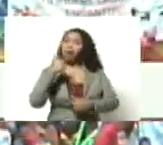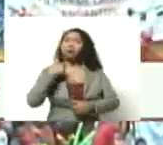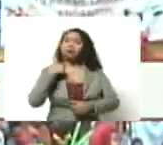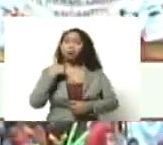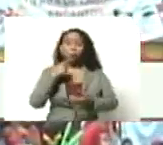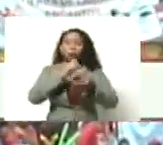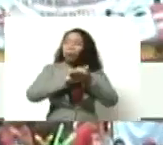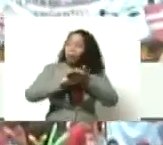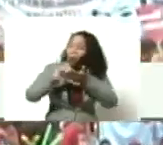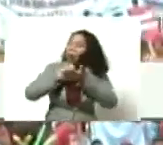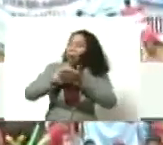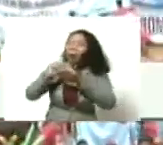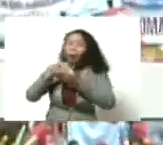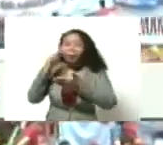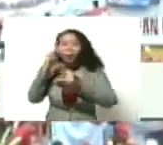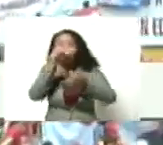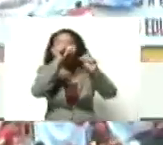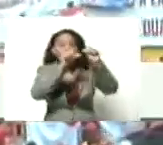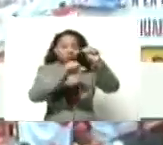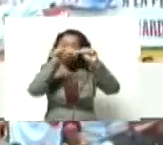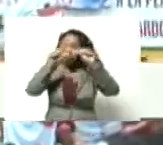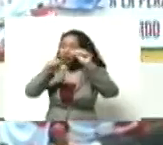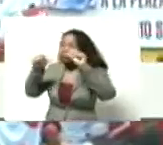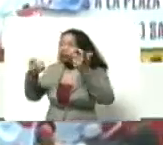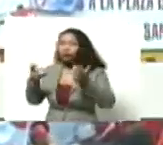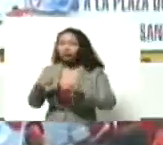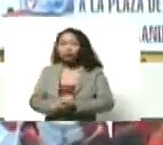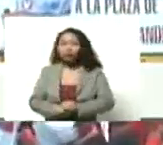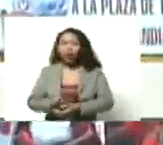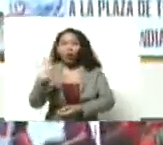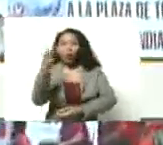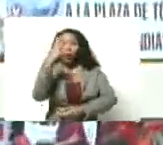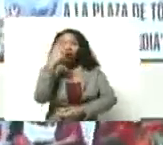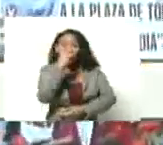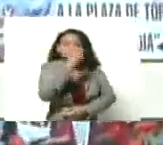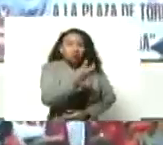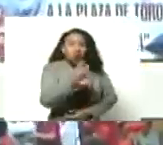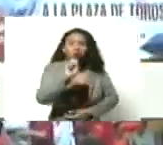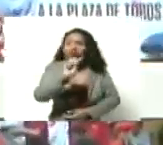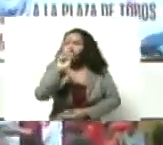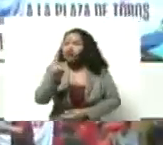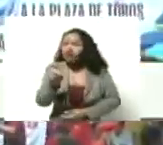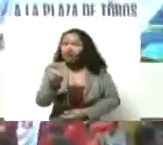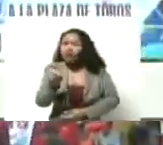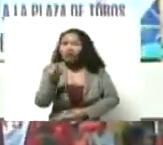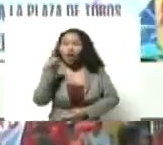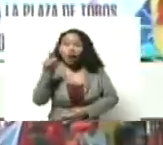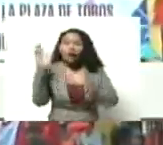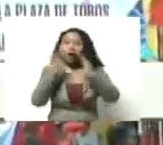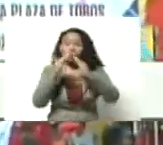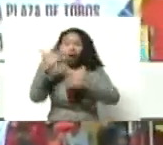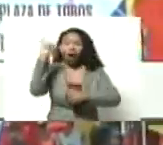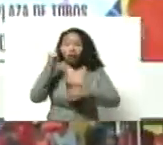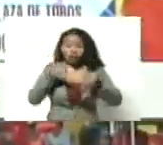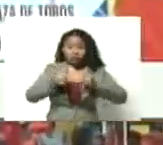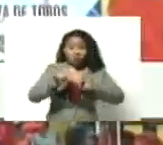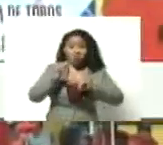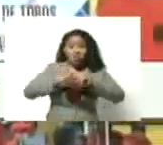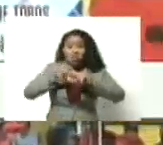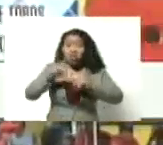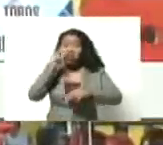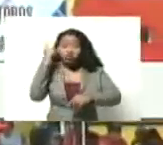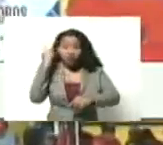notas revisando revisarlo cuarta visita le preguntamos si en esa casa hay niños en